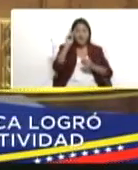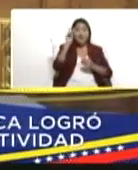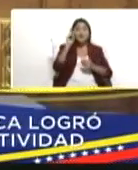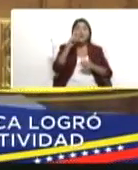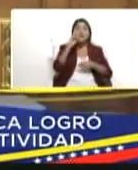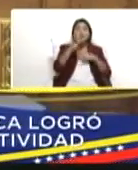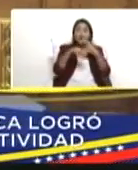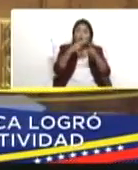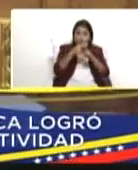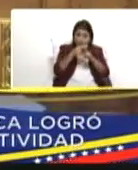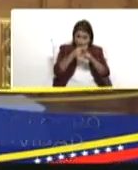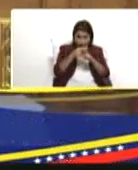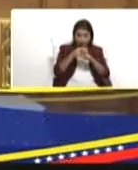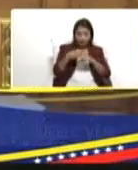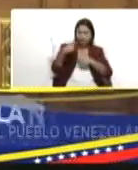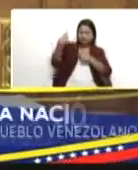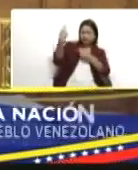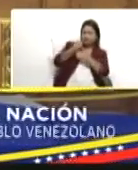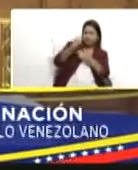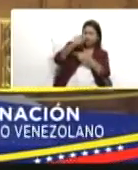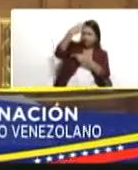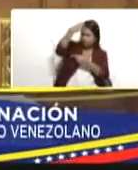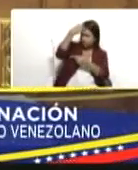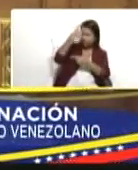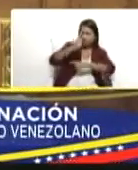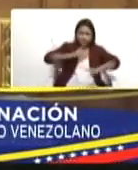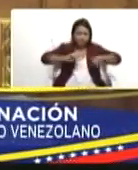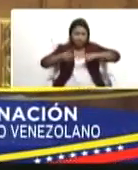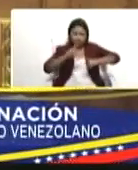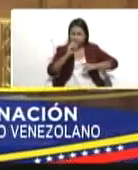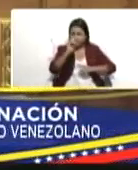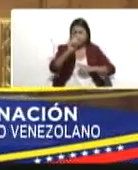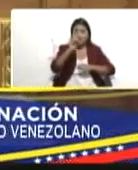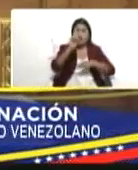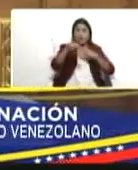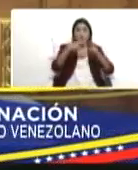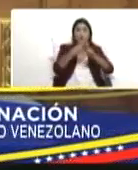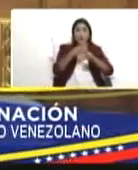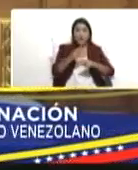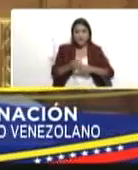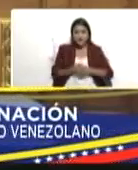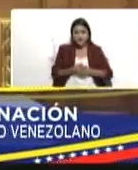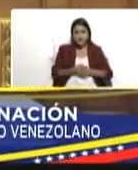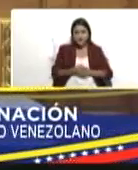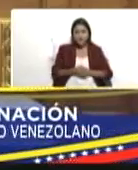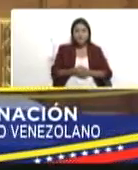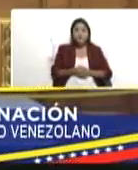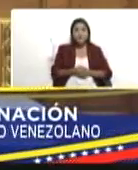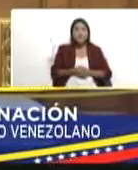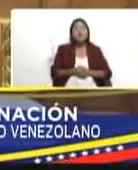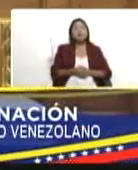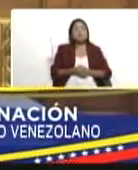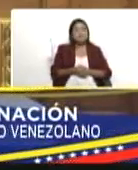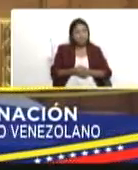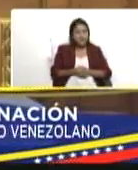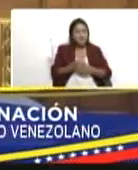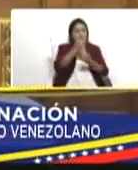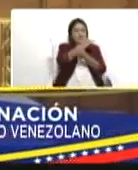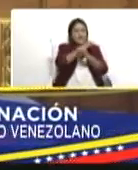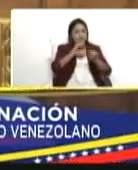ser Colonia de ningún imperio en el mundo Claro que nuestra independencia tiene que ser